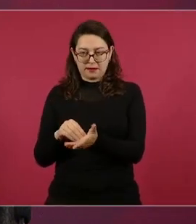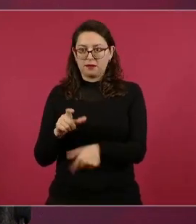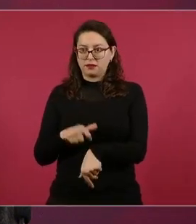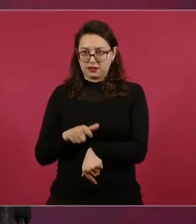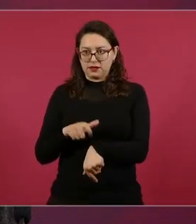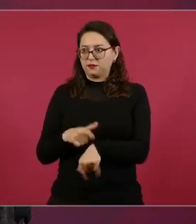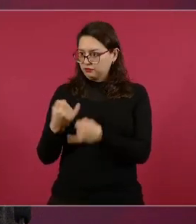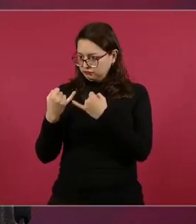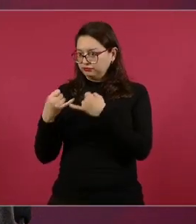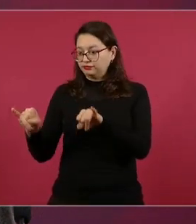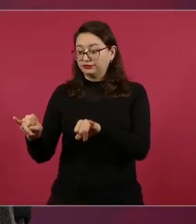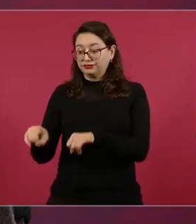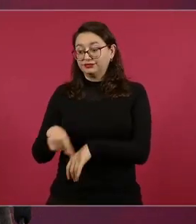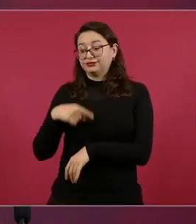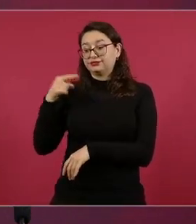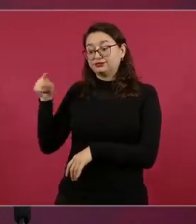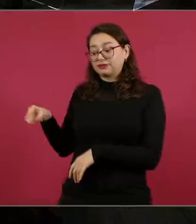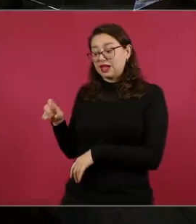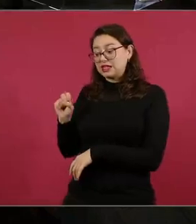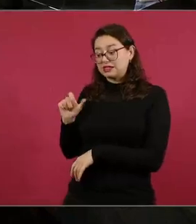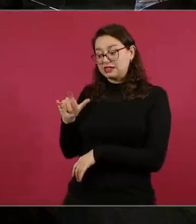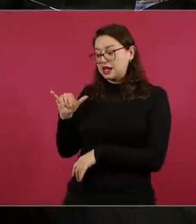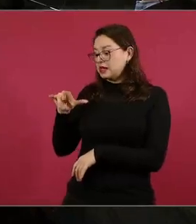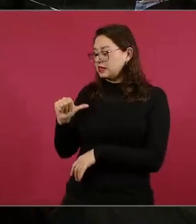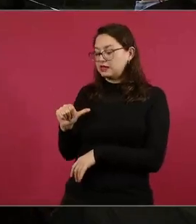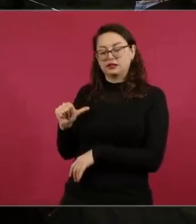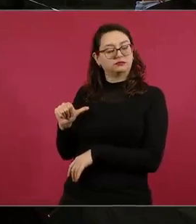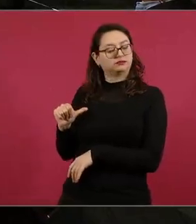y la de Salina Cruz va a quedar